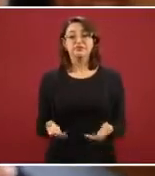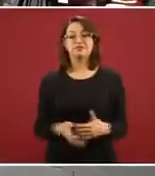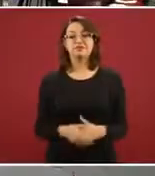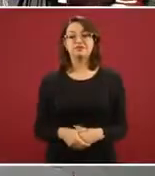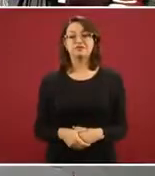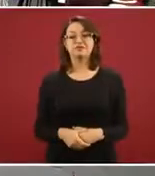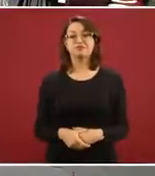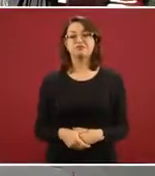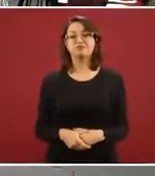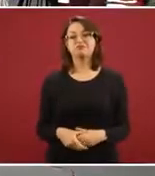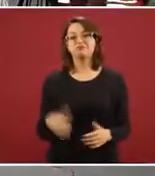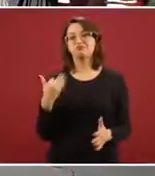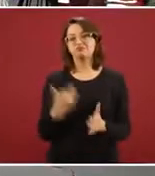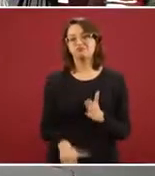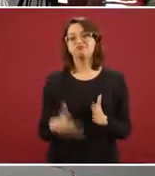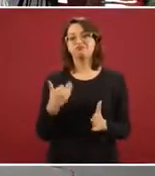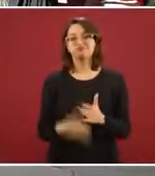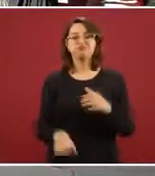una tarea